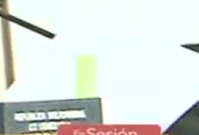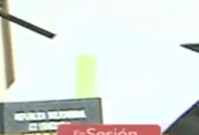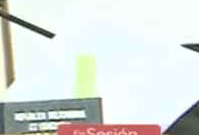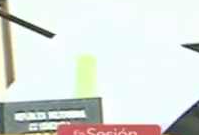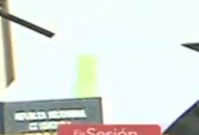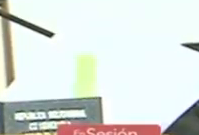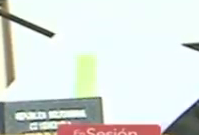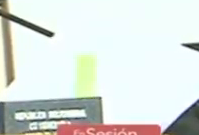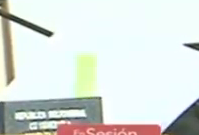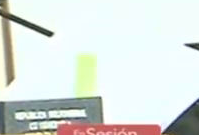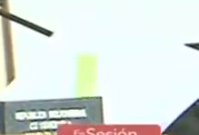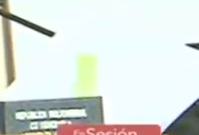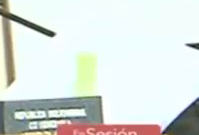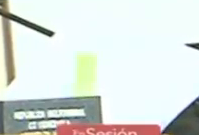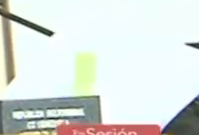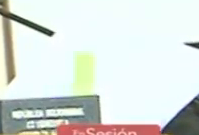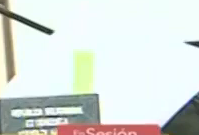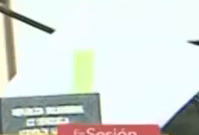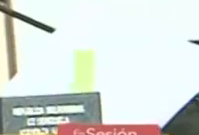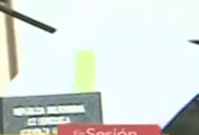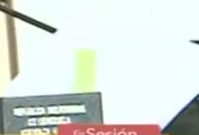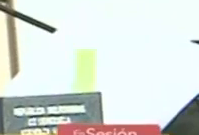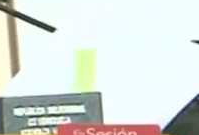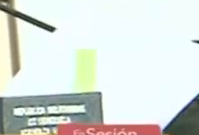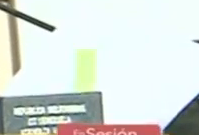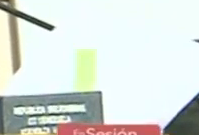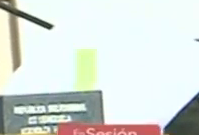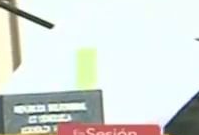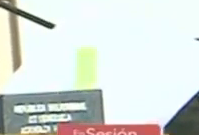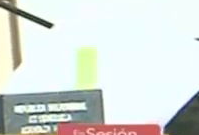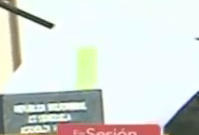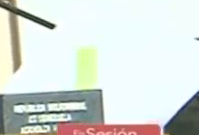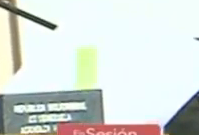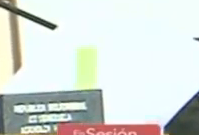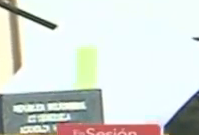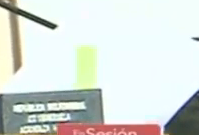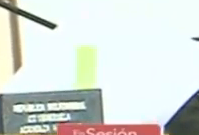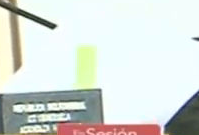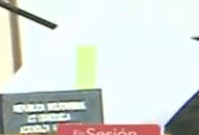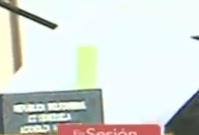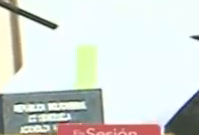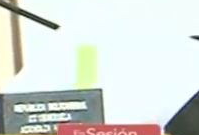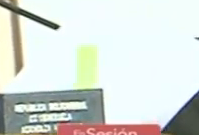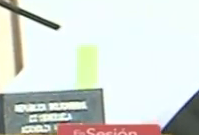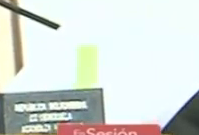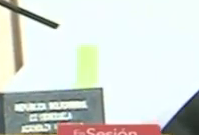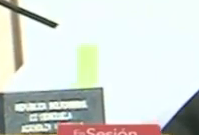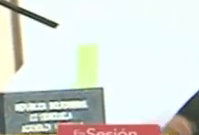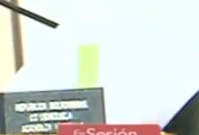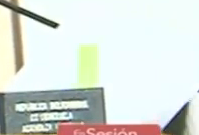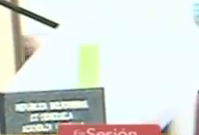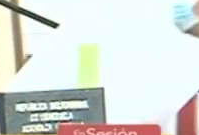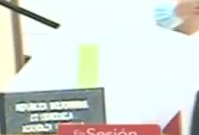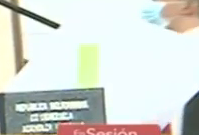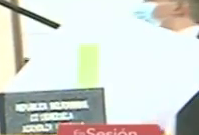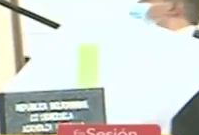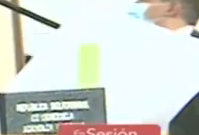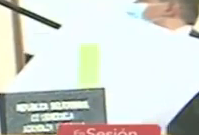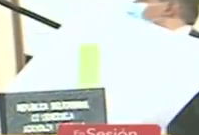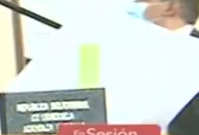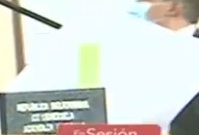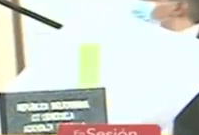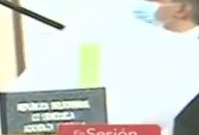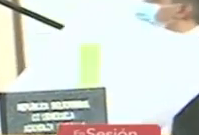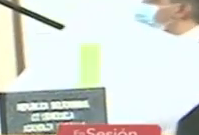lista anexa. Acto seguido, el presidente ordenó dar lectura al acta de la sesión ordinaria del día